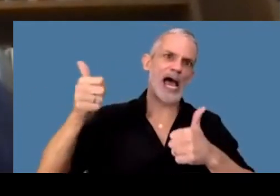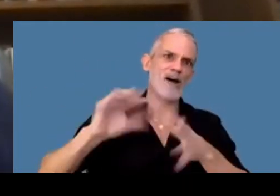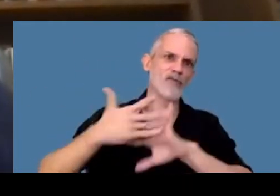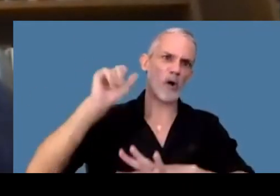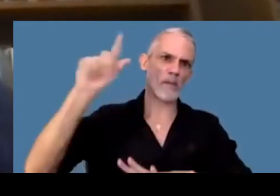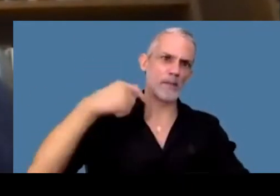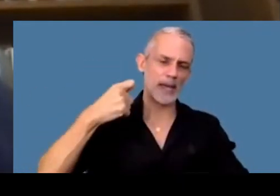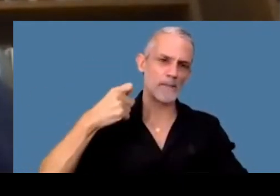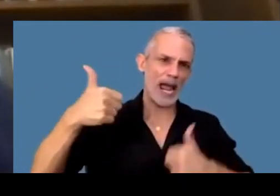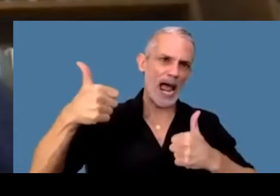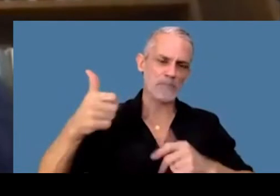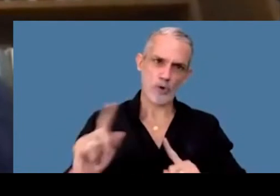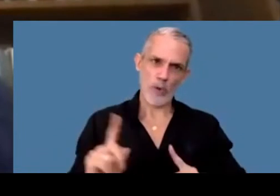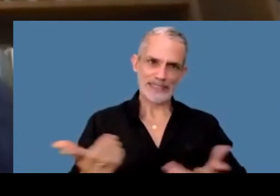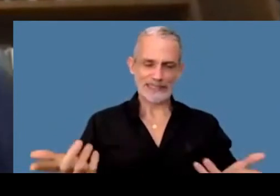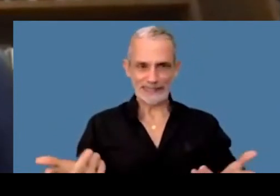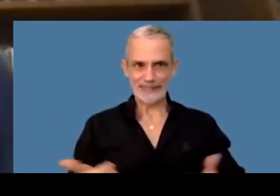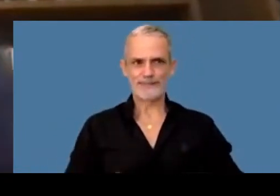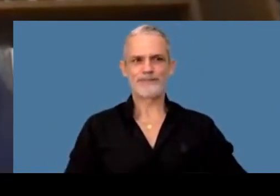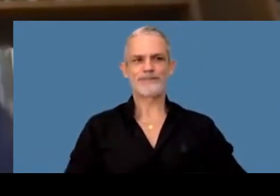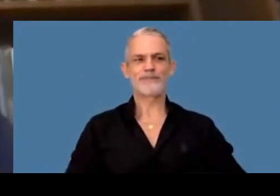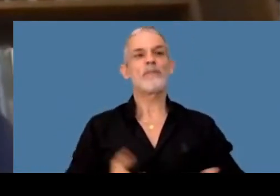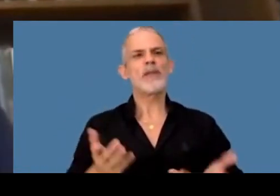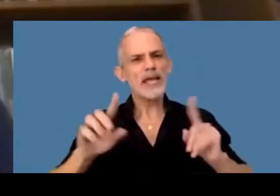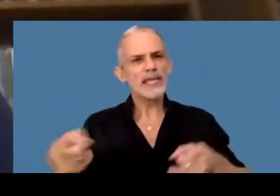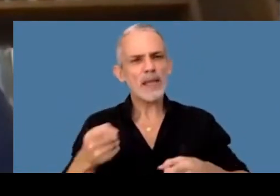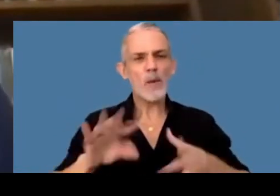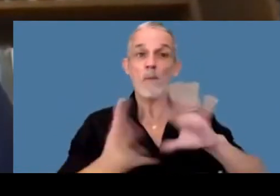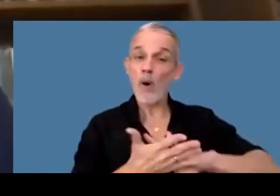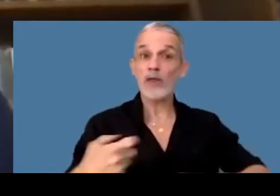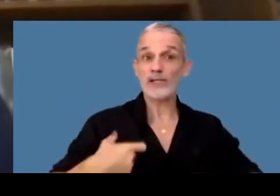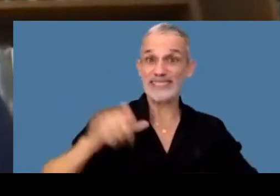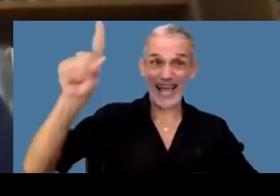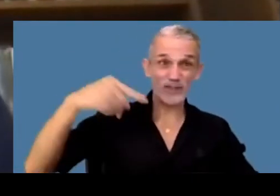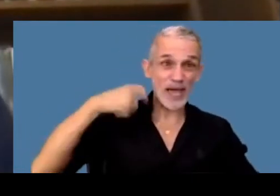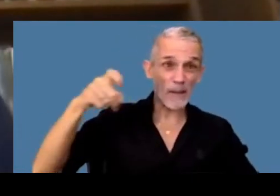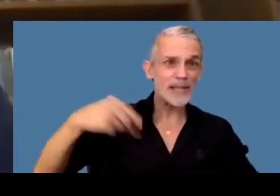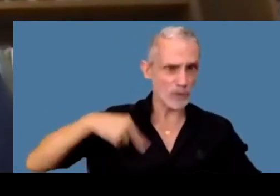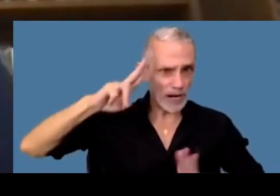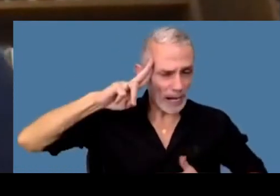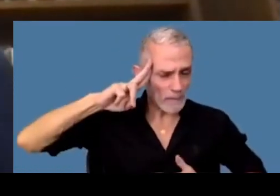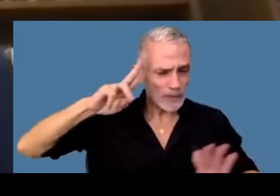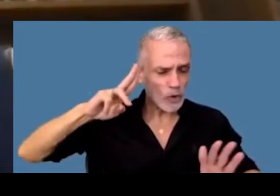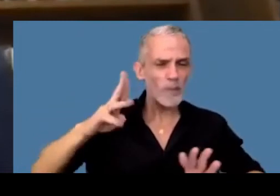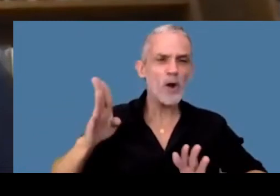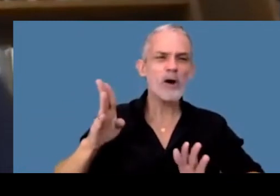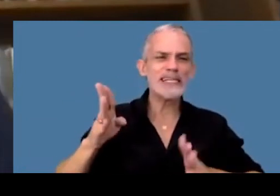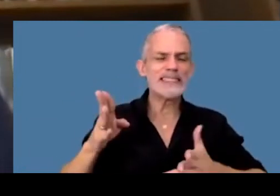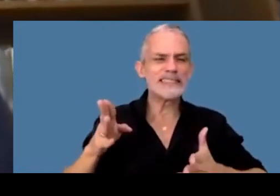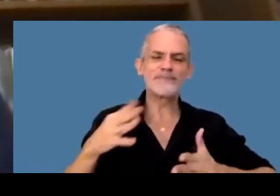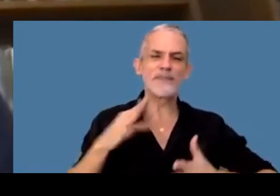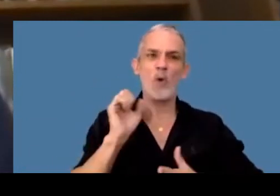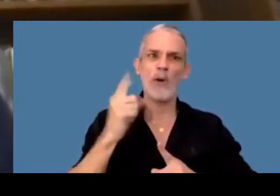planteaban. ¿Sí? Y además un modelo sindical español, con todo respeto, que no resistió un